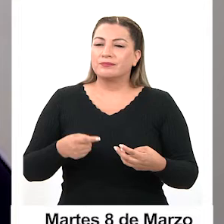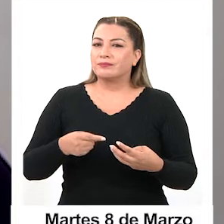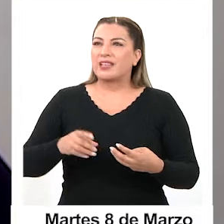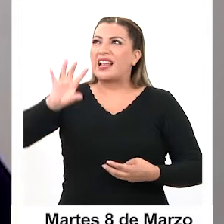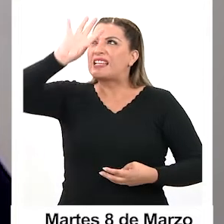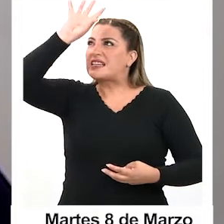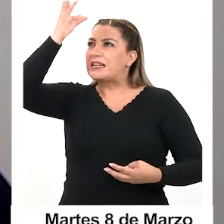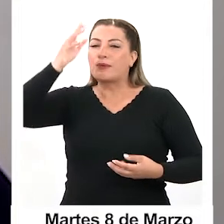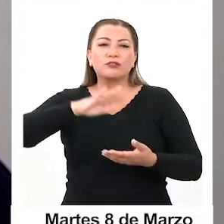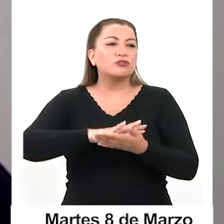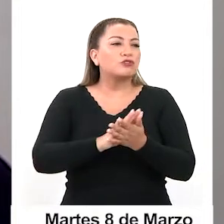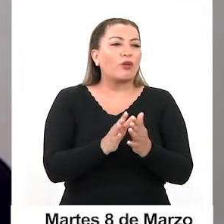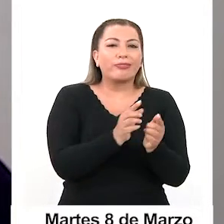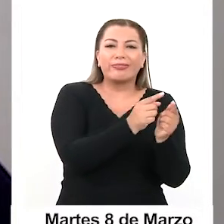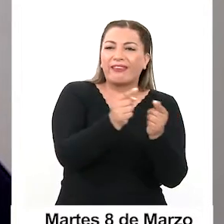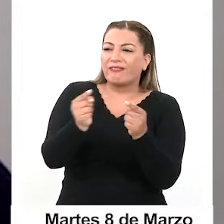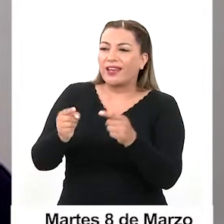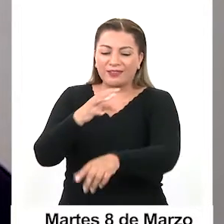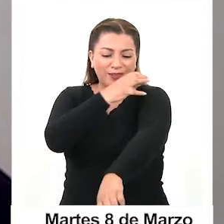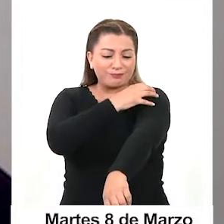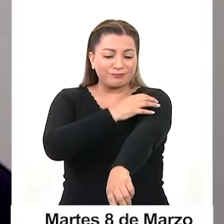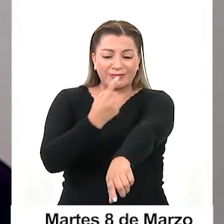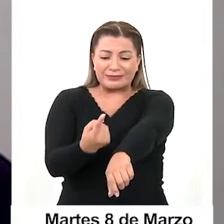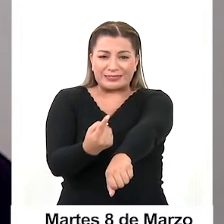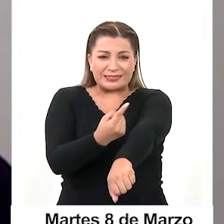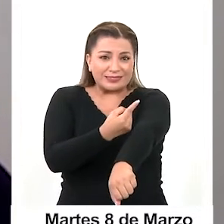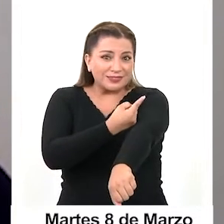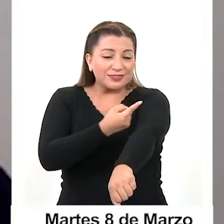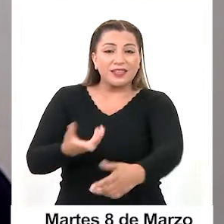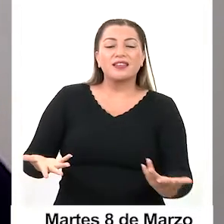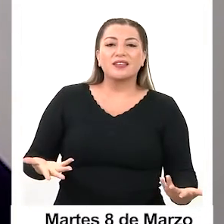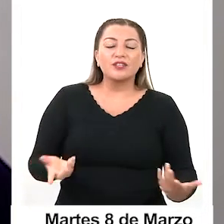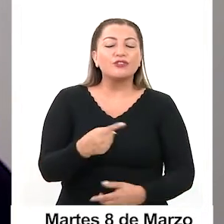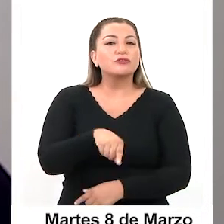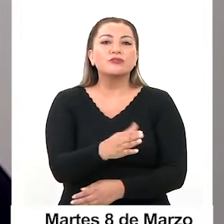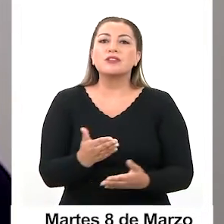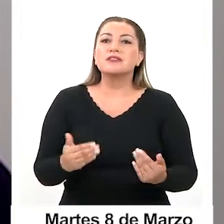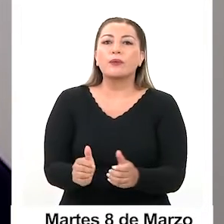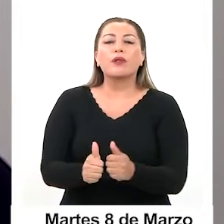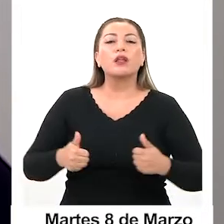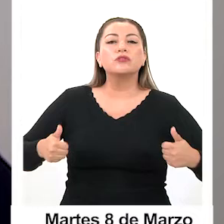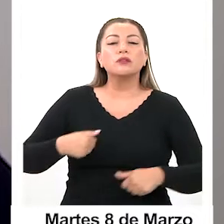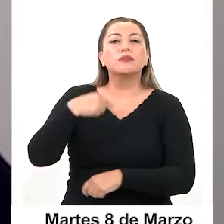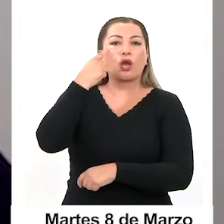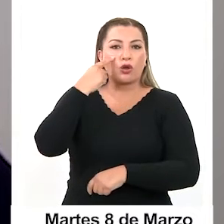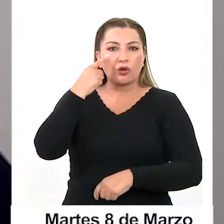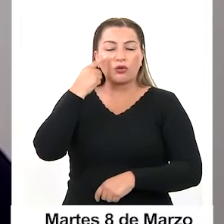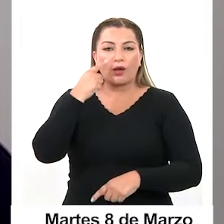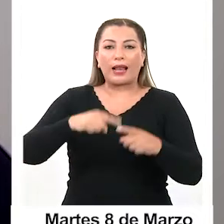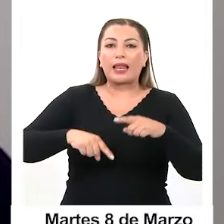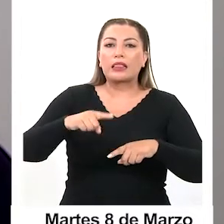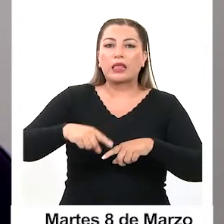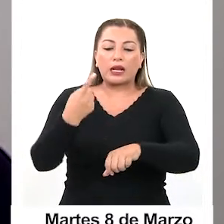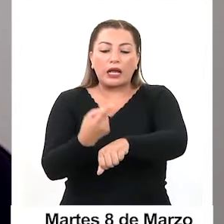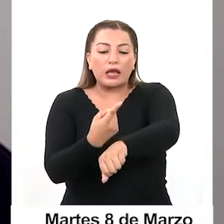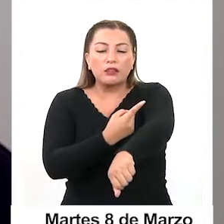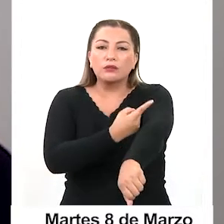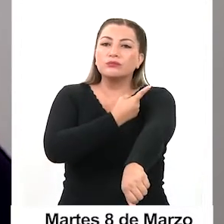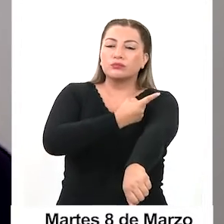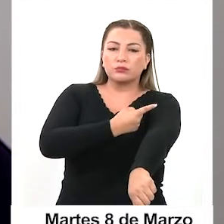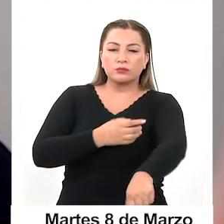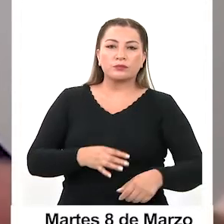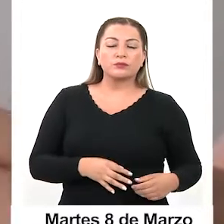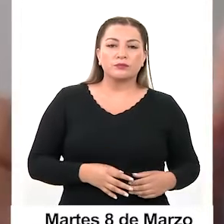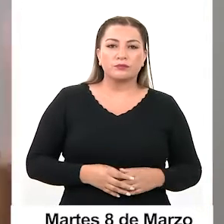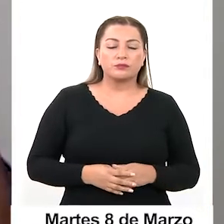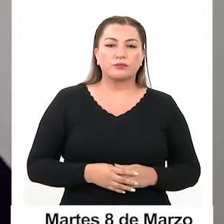el clima, todo lo hace tan distinto en tantos rincones del país y que por lo tanto necesitamos que las autoridades conozcan ese territorio, esa necesidad de mi barrio,